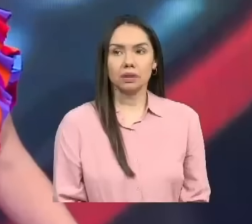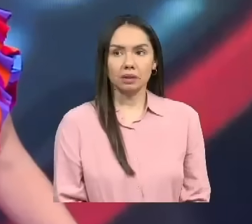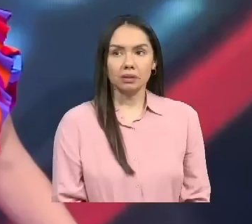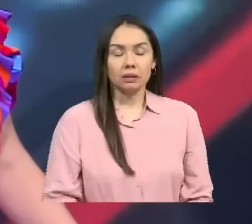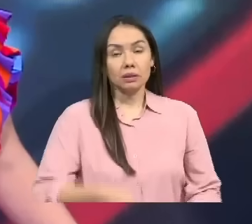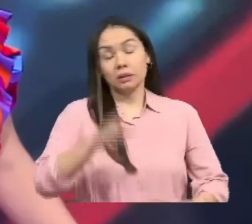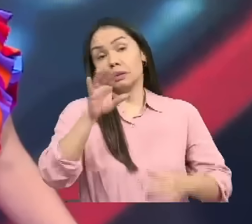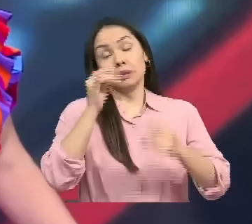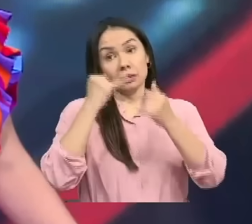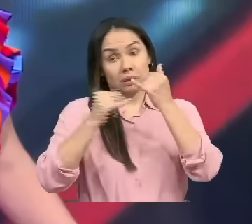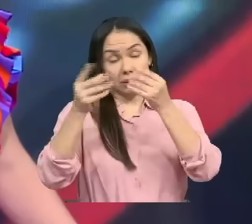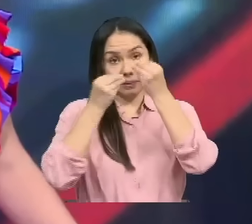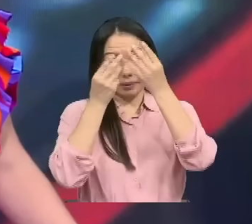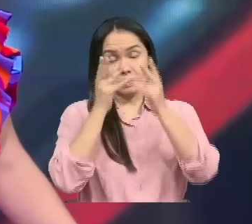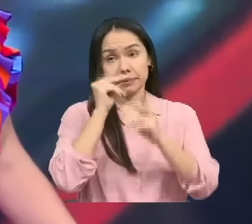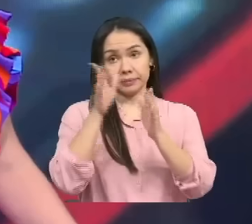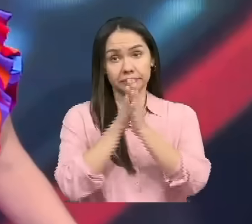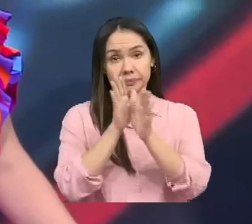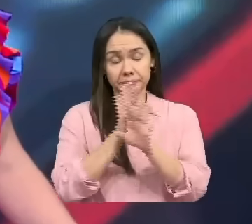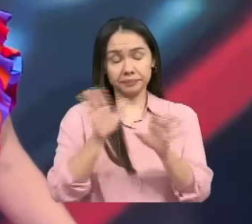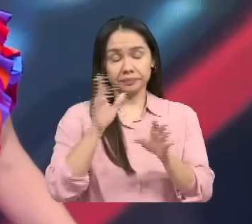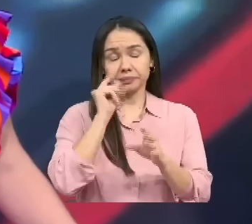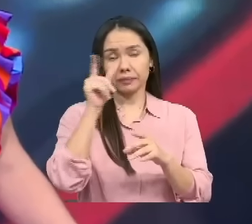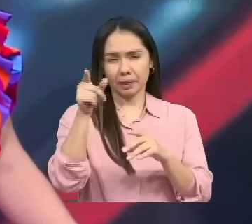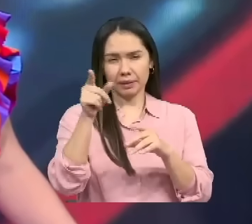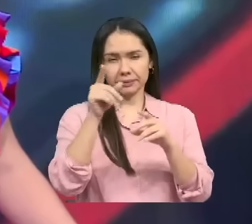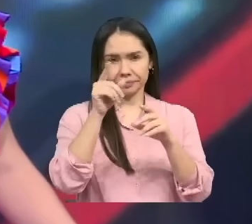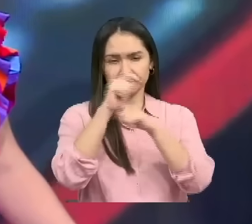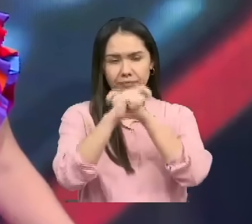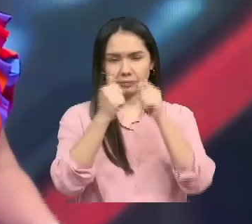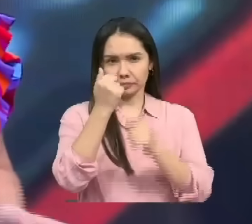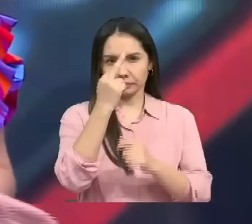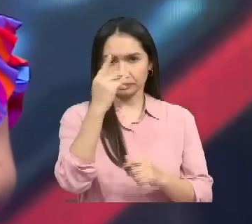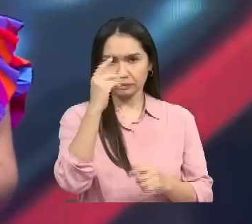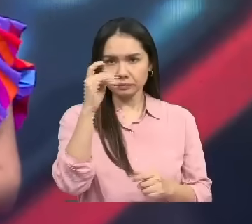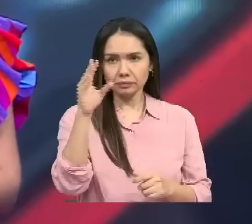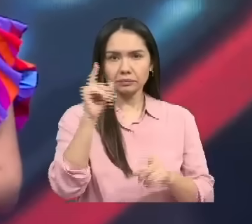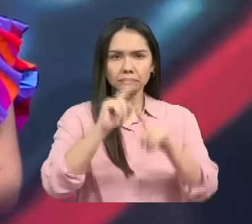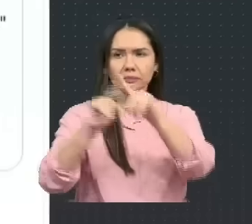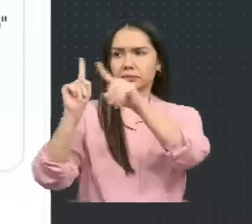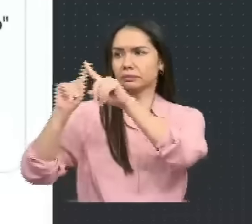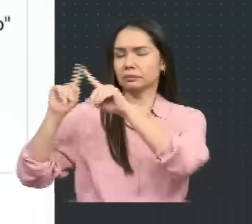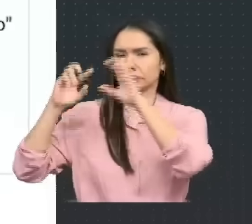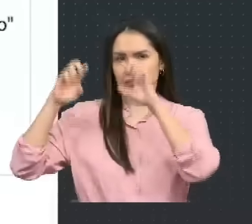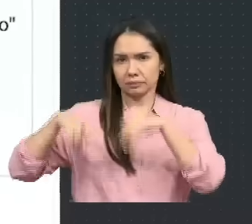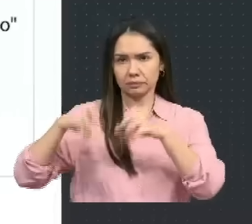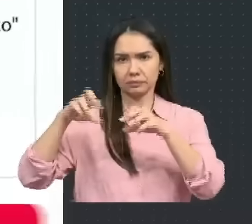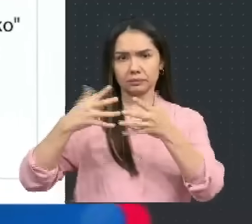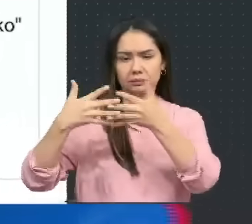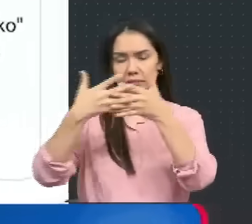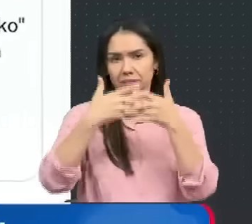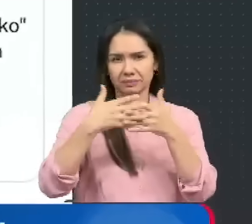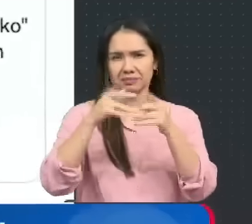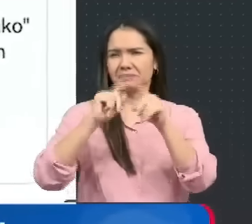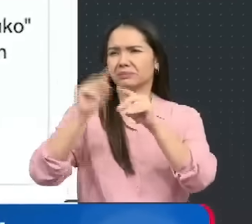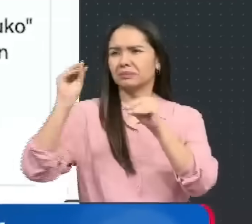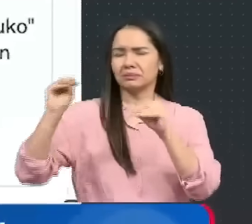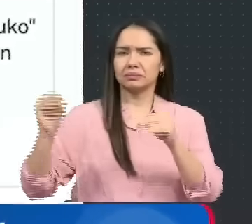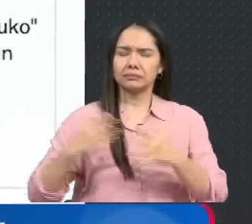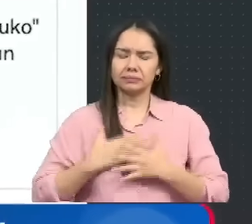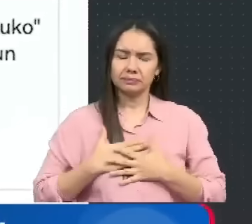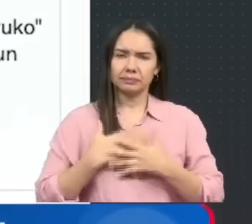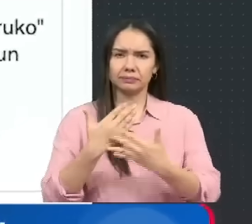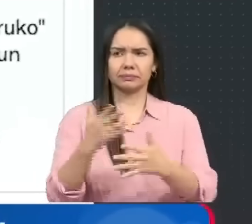Y tras confirmarse la muerte del cantante guatemalteco Farruko Pop, funcionarios de diferentes entidades del estado se manifestaron por este hecho